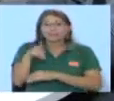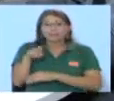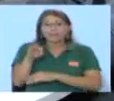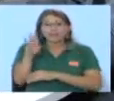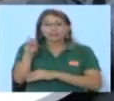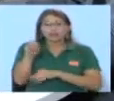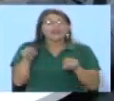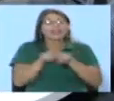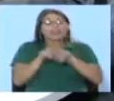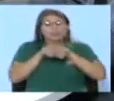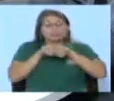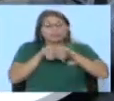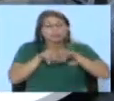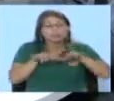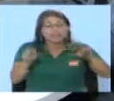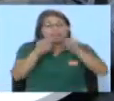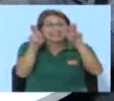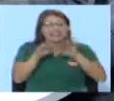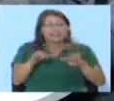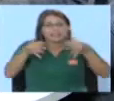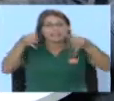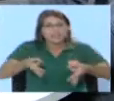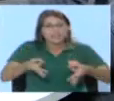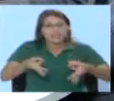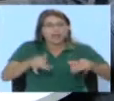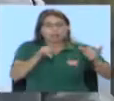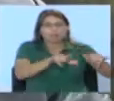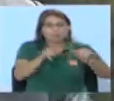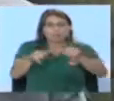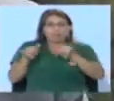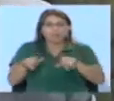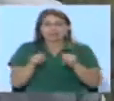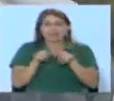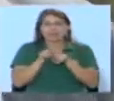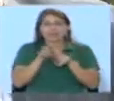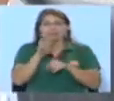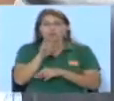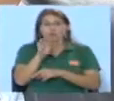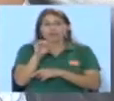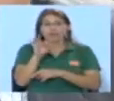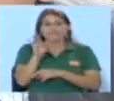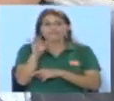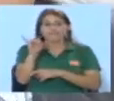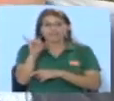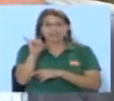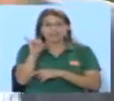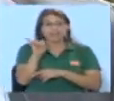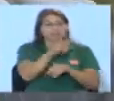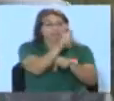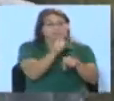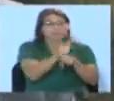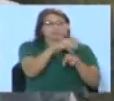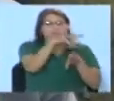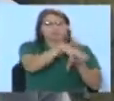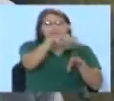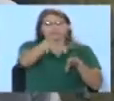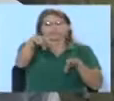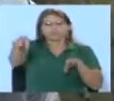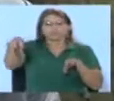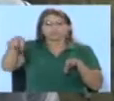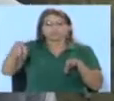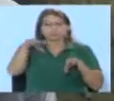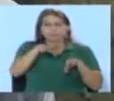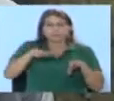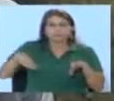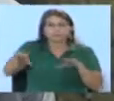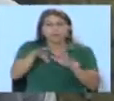fija y haciendo puntos de acceso Wi-Fi en los diferentes lugares de la geografía nacional, donde, por